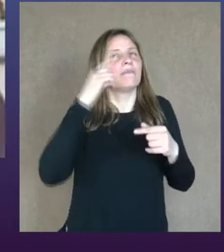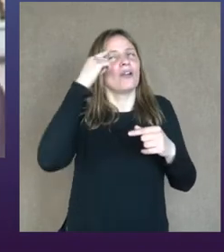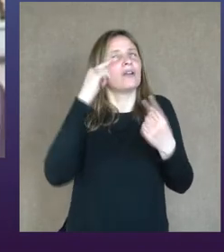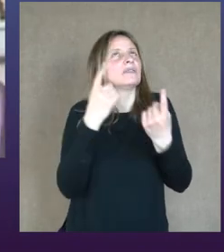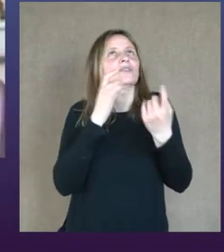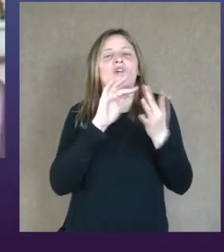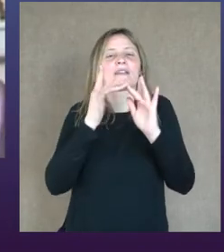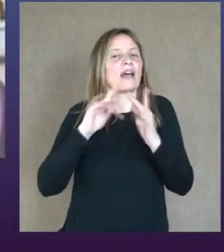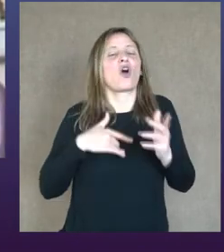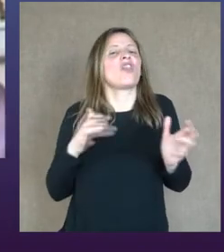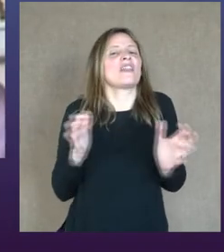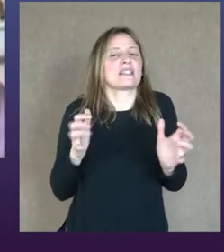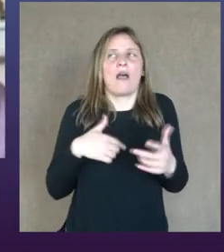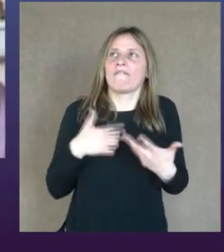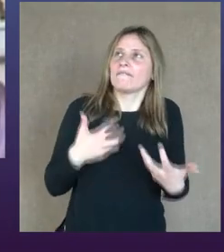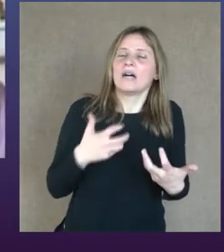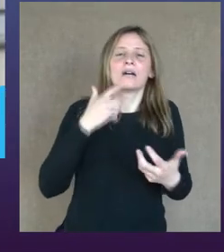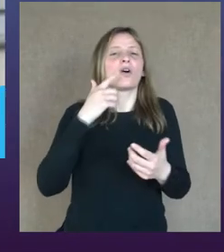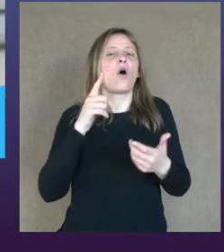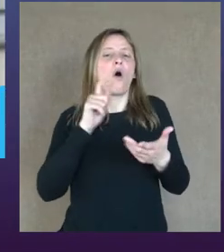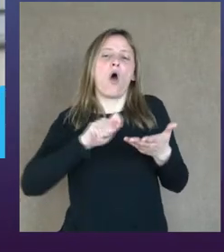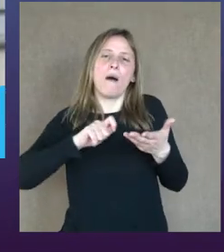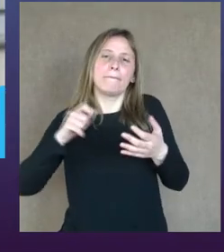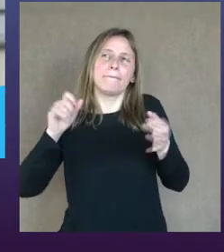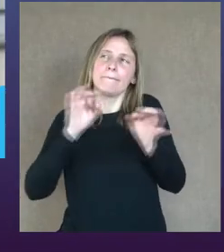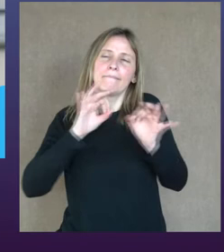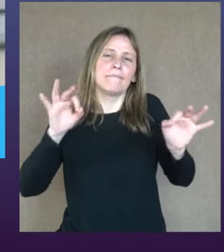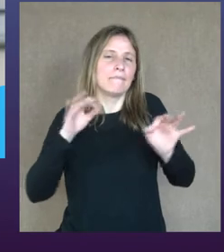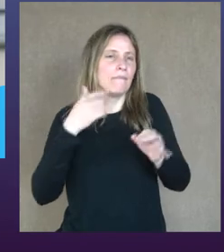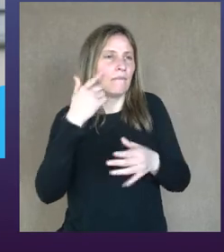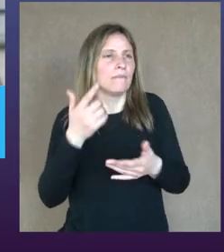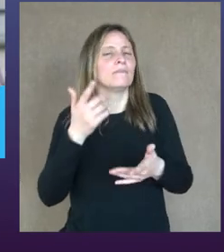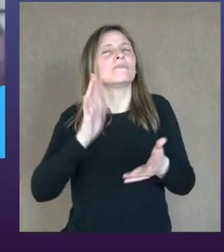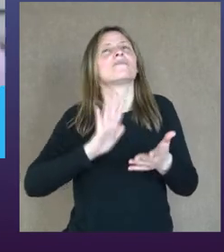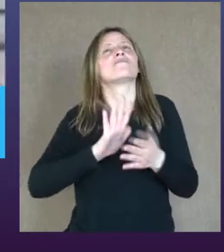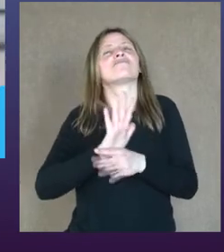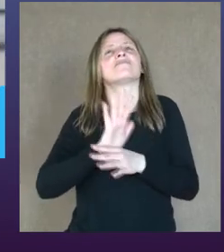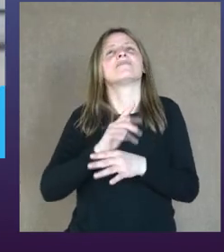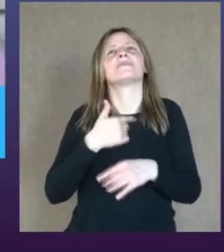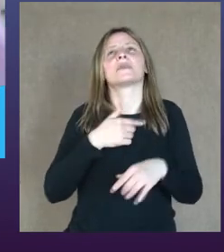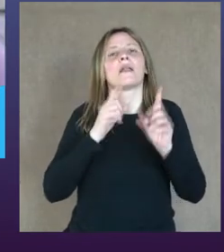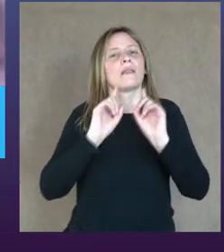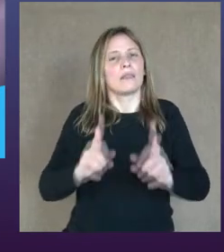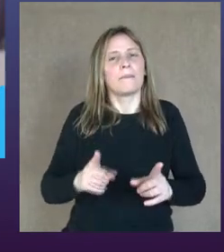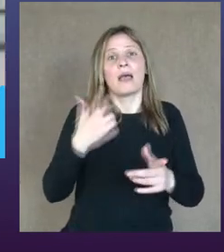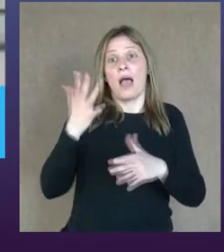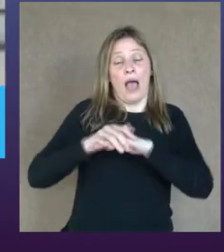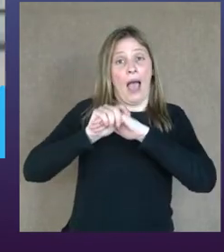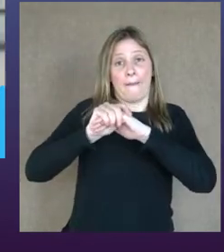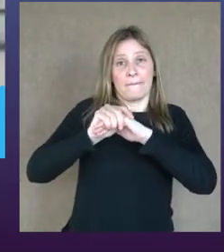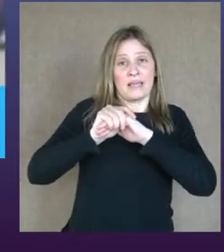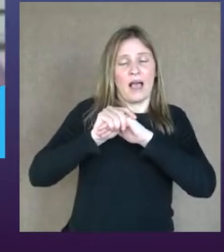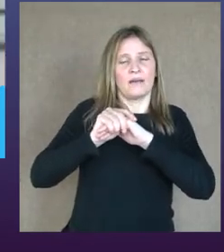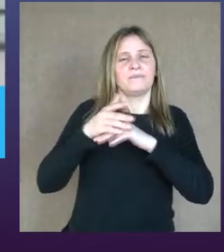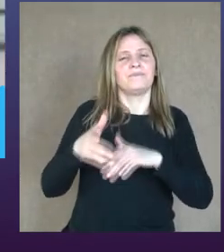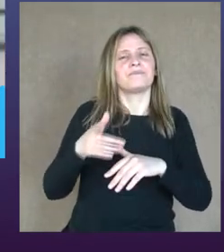el deseo de uno, con el compositor, y con también como dejar una cosa que con una amiga me enseñó, ¿no?